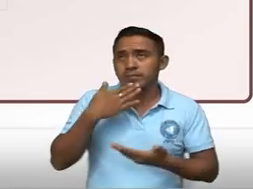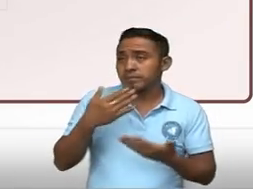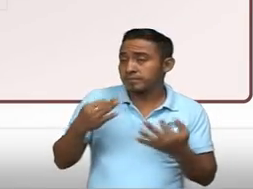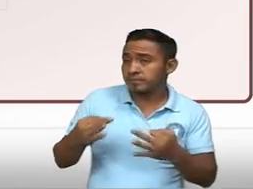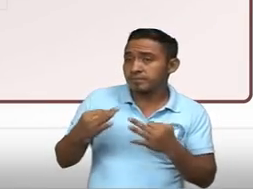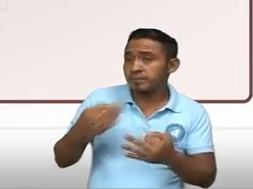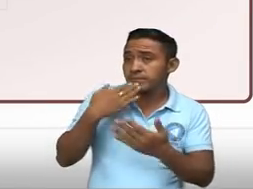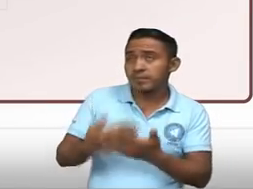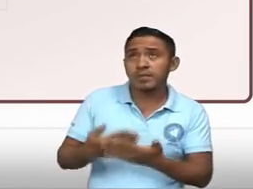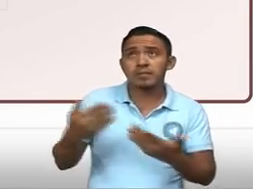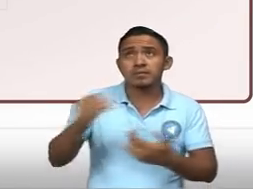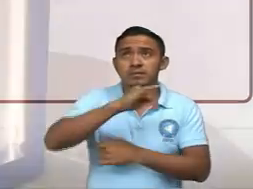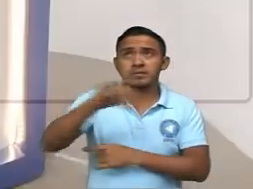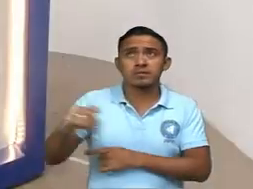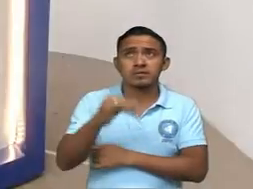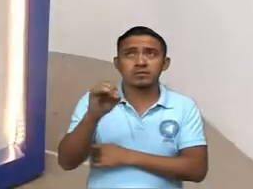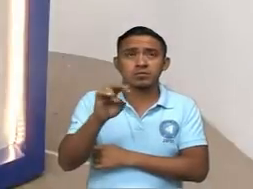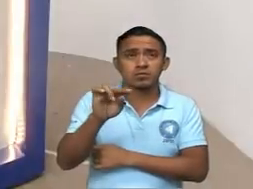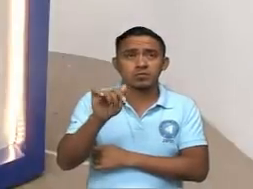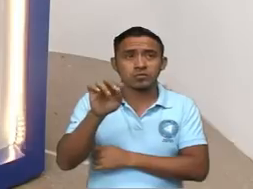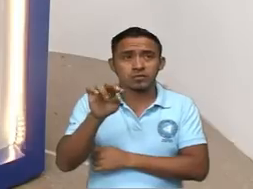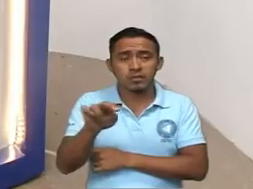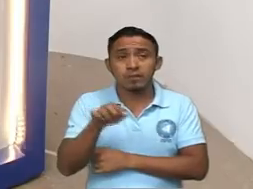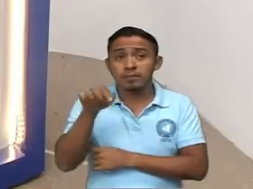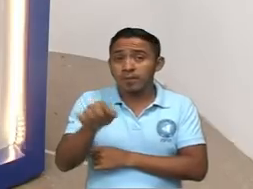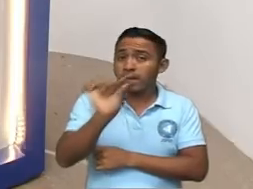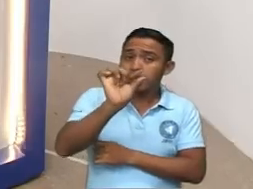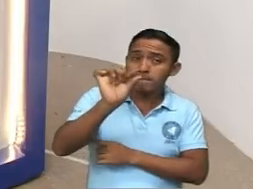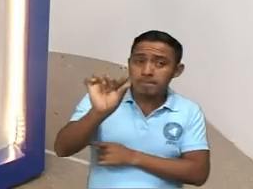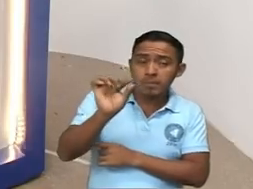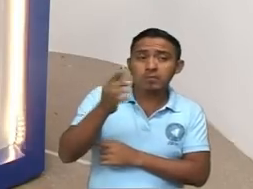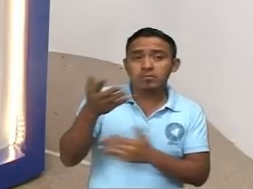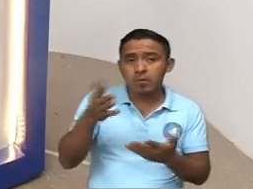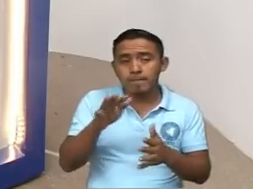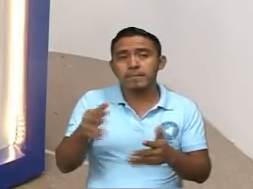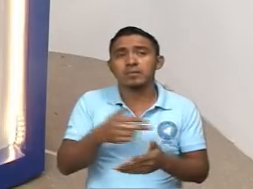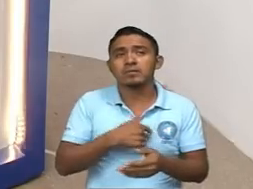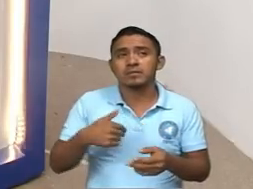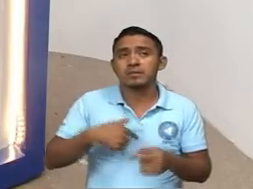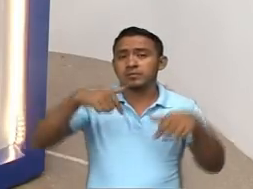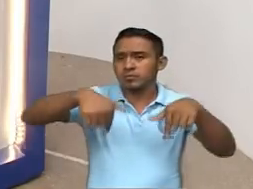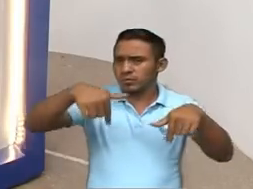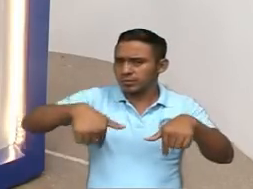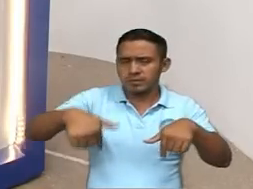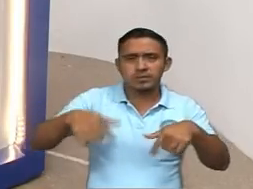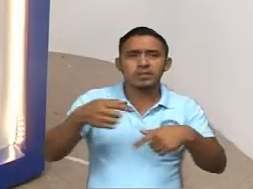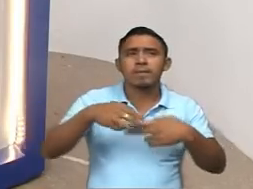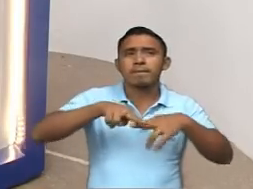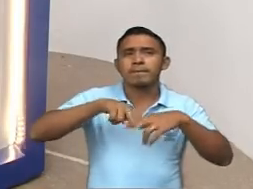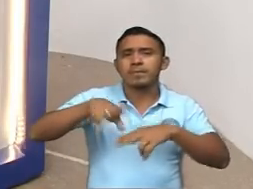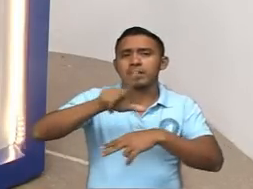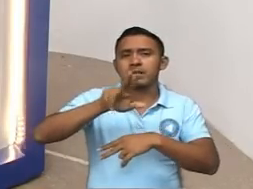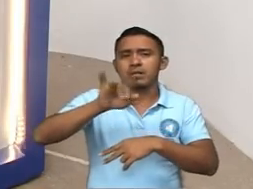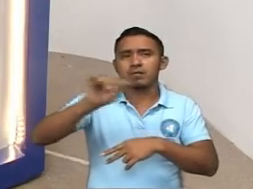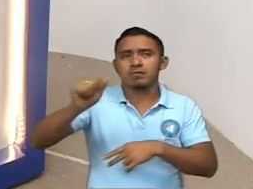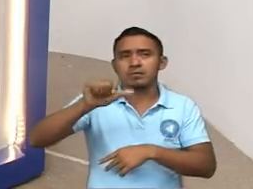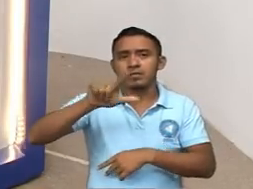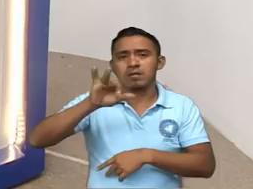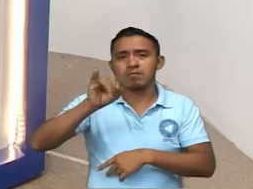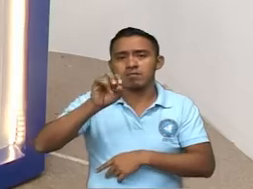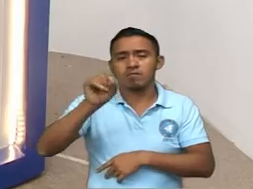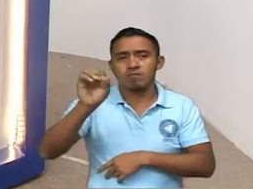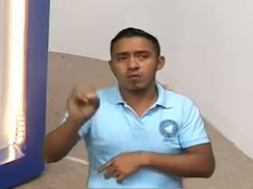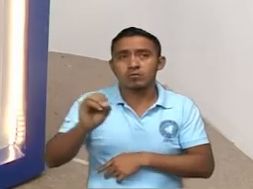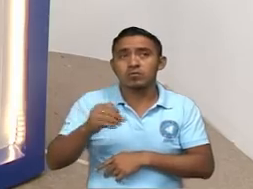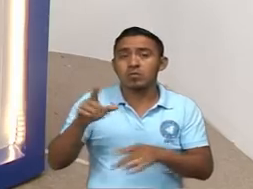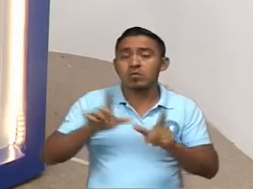Bien, muchísimas gracias, Jonathan, y precisamente ese es un poco el ambiente que se está viviendo ahora mismo en el Parque Luis Alfonso Velázquez Flores,